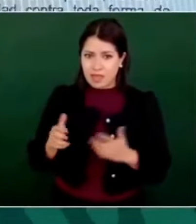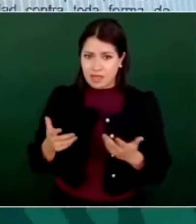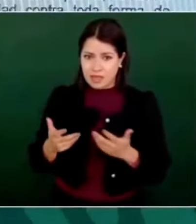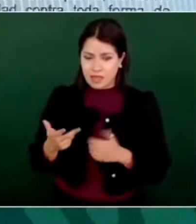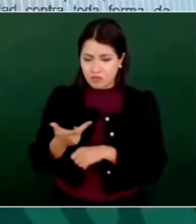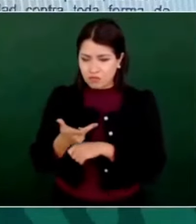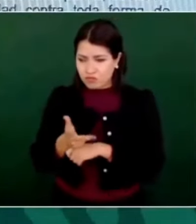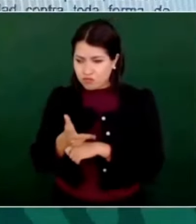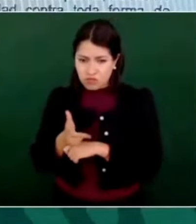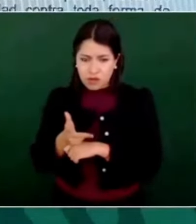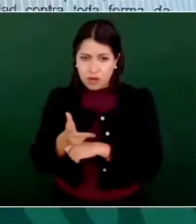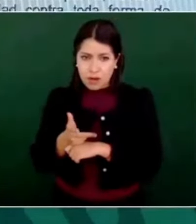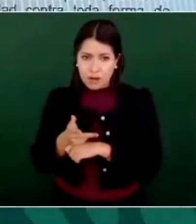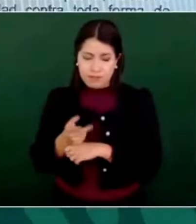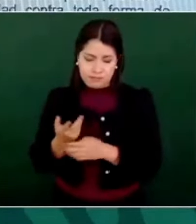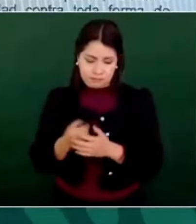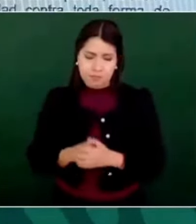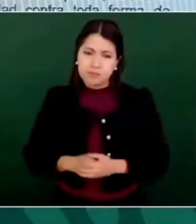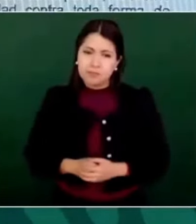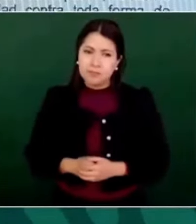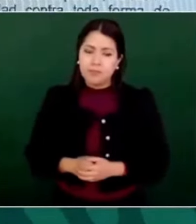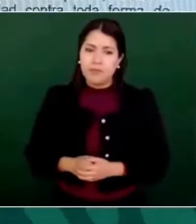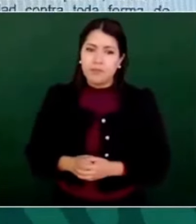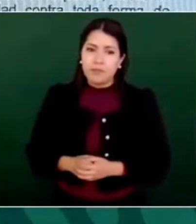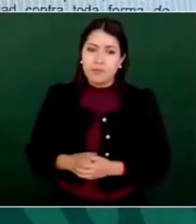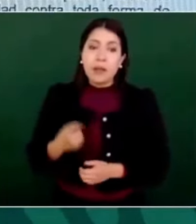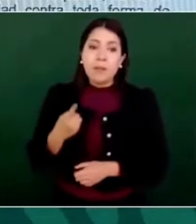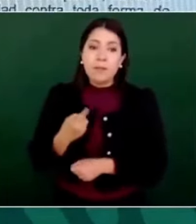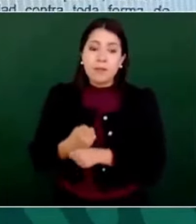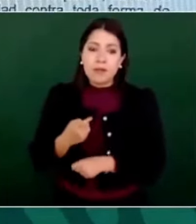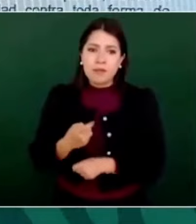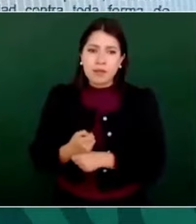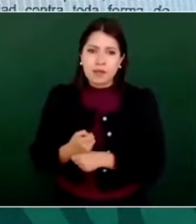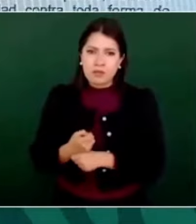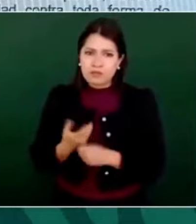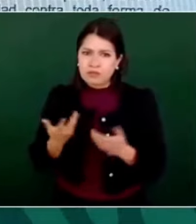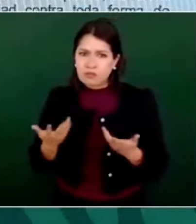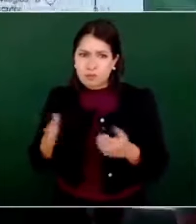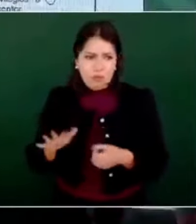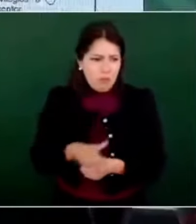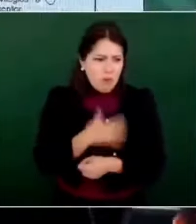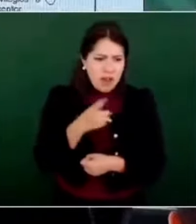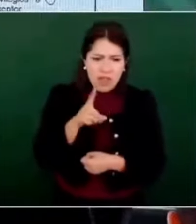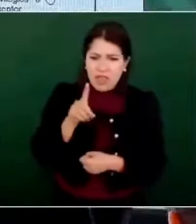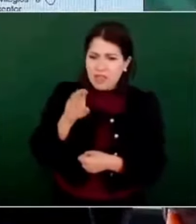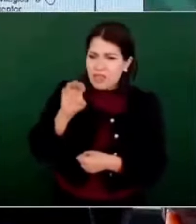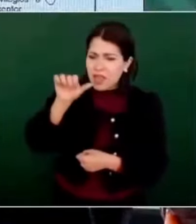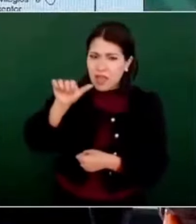grabó primero como es que la DEA grababa en